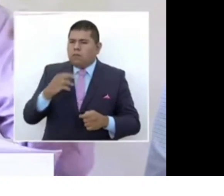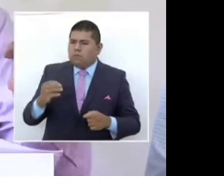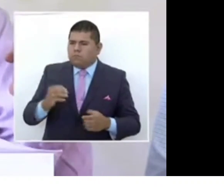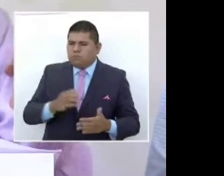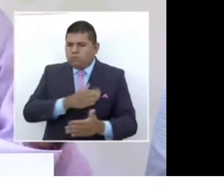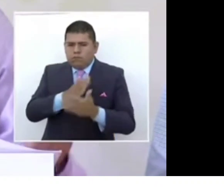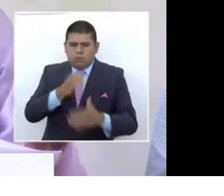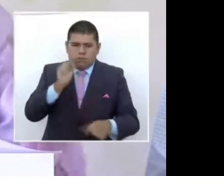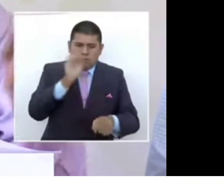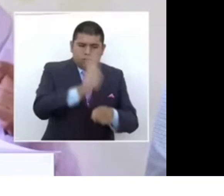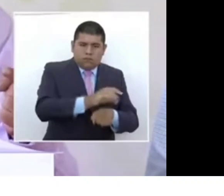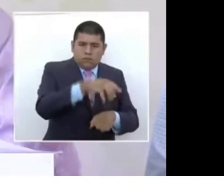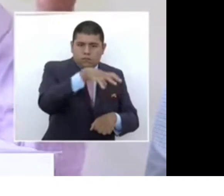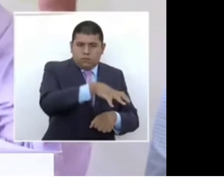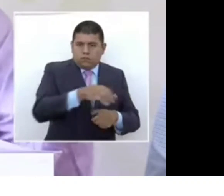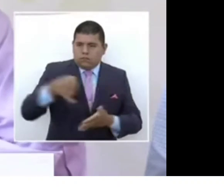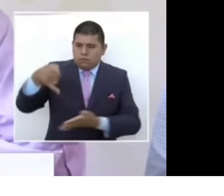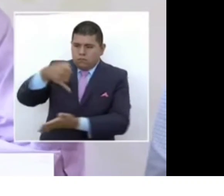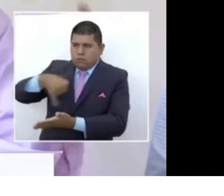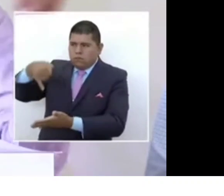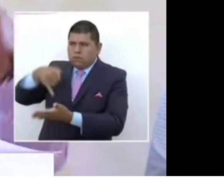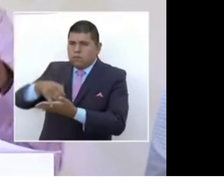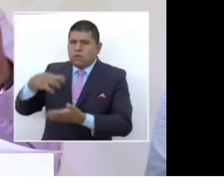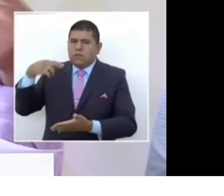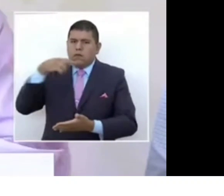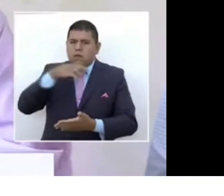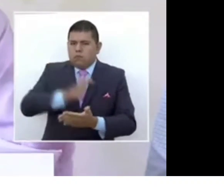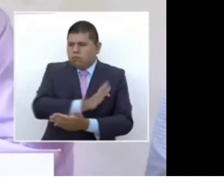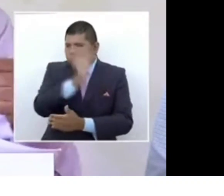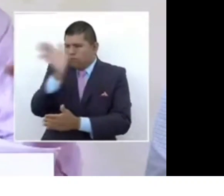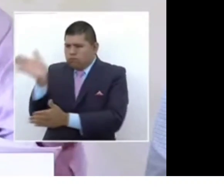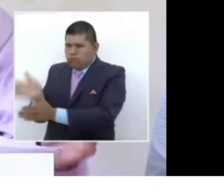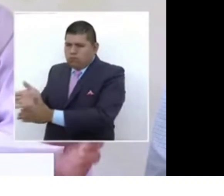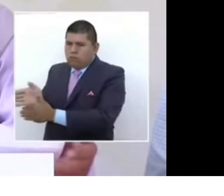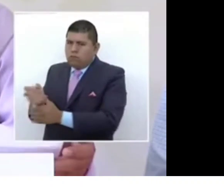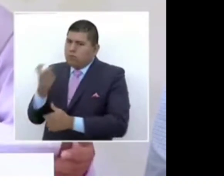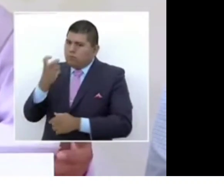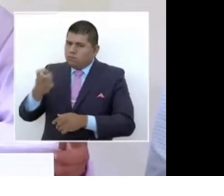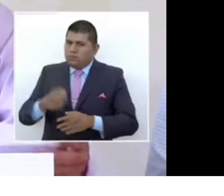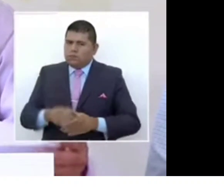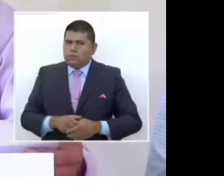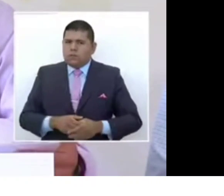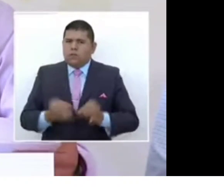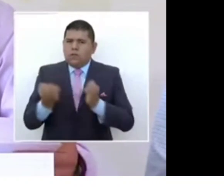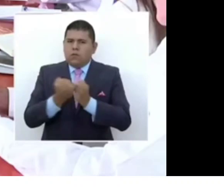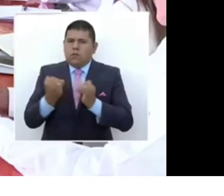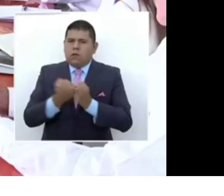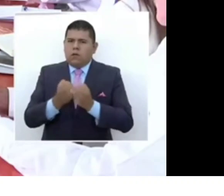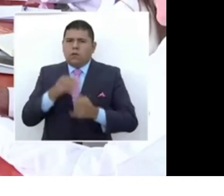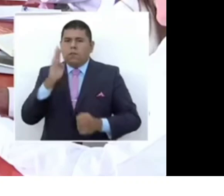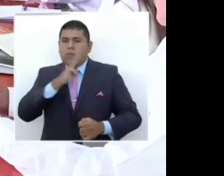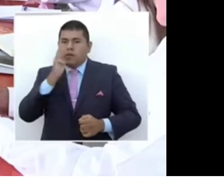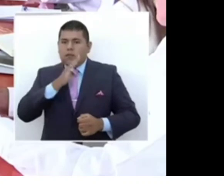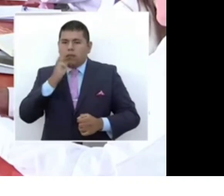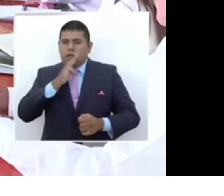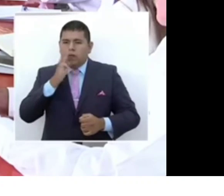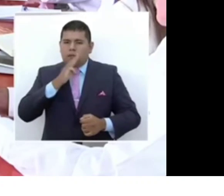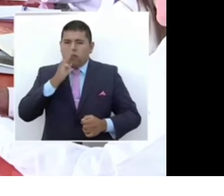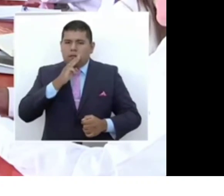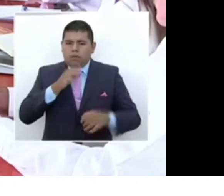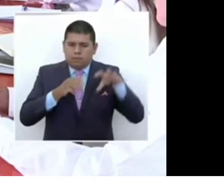San Blas a Islas Marías, de Boca de Chile a Islas Marías y también de Mazatlán a